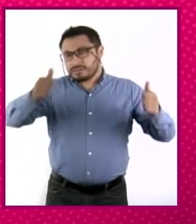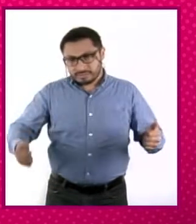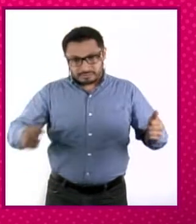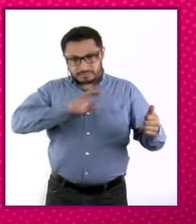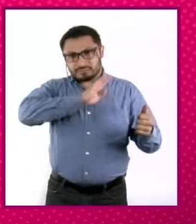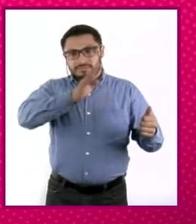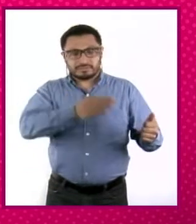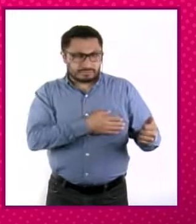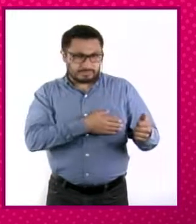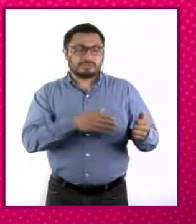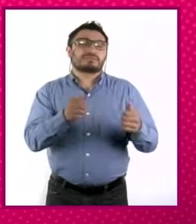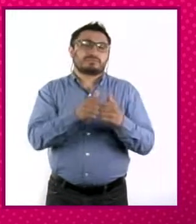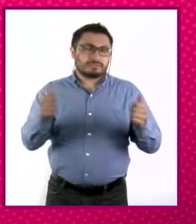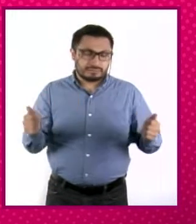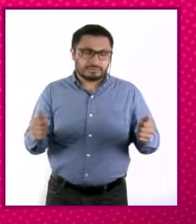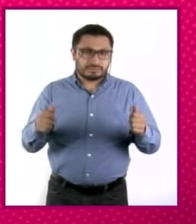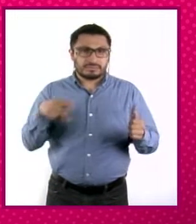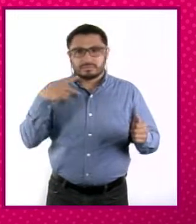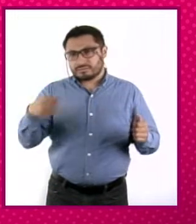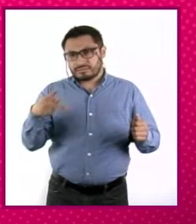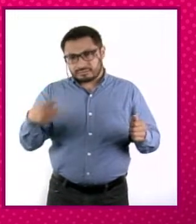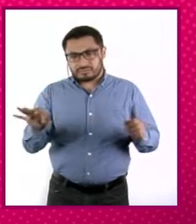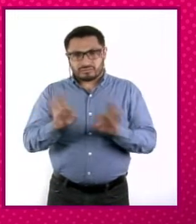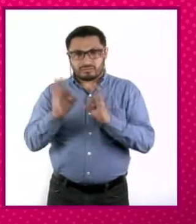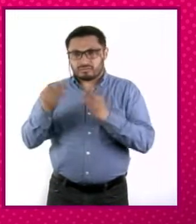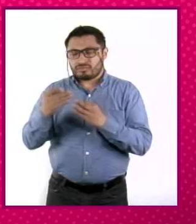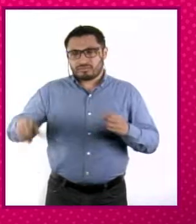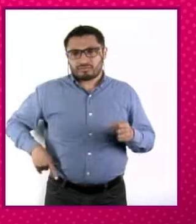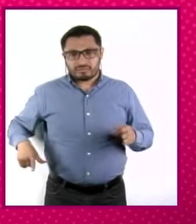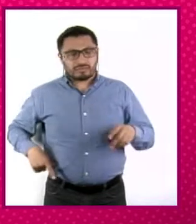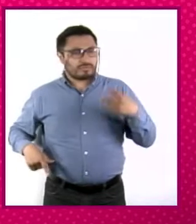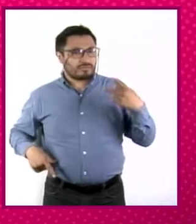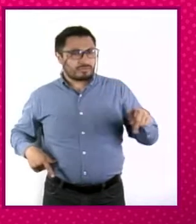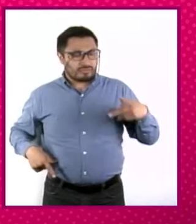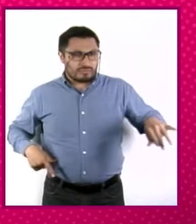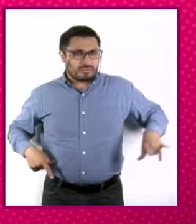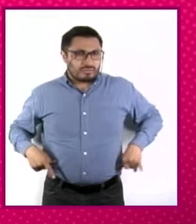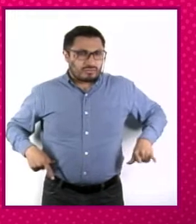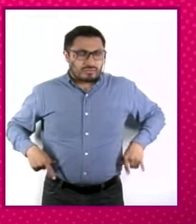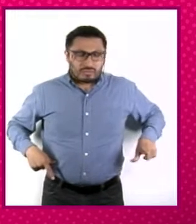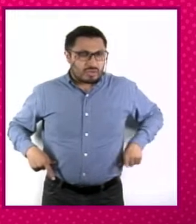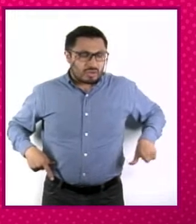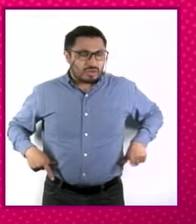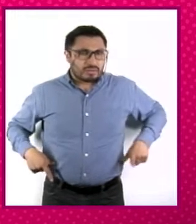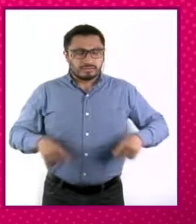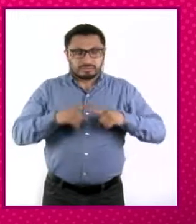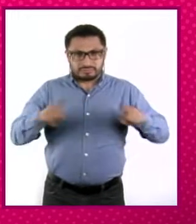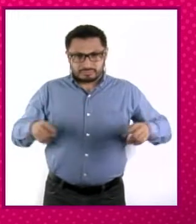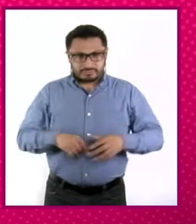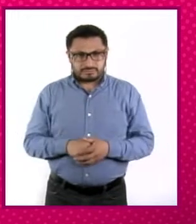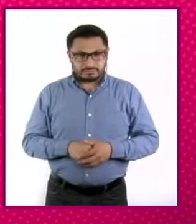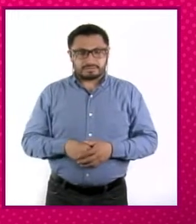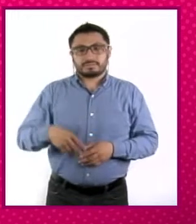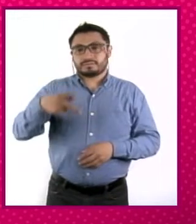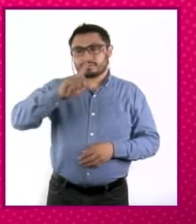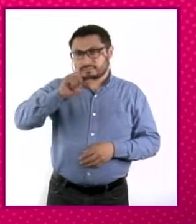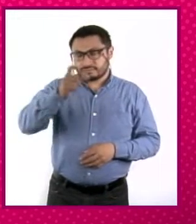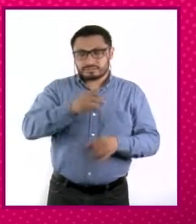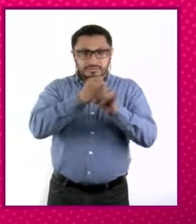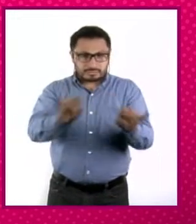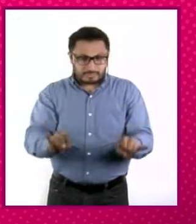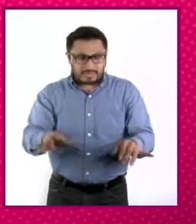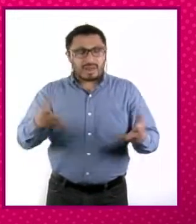los ayuntamientos de los españoles. Tenían sus formas de gobierno diferentes. Y cuando vino la independencia, en